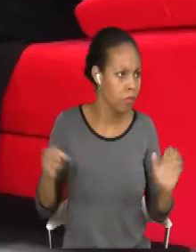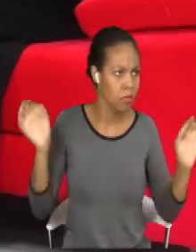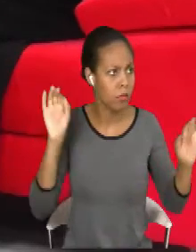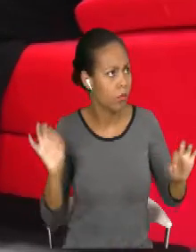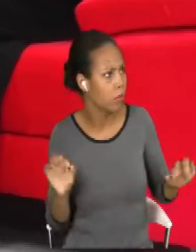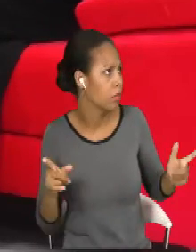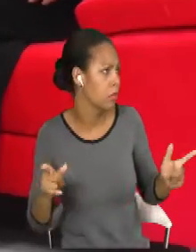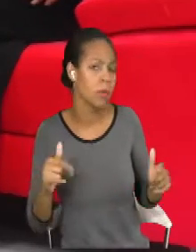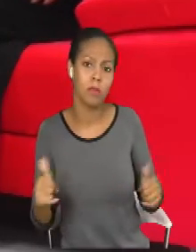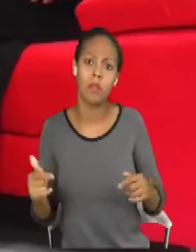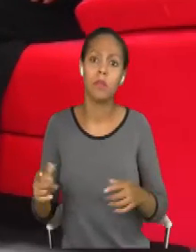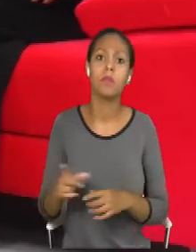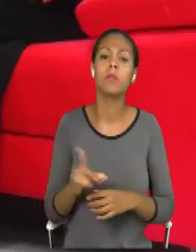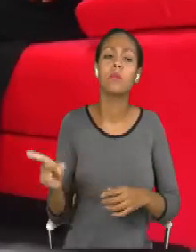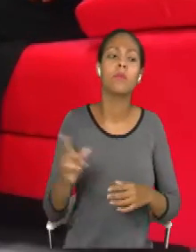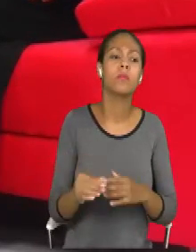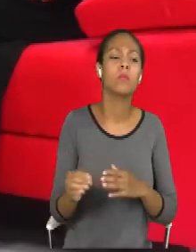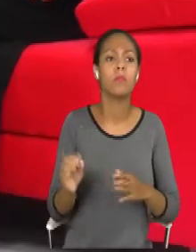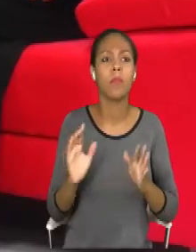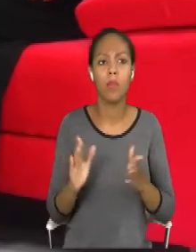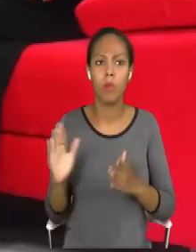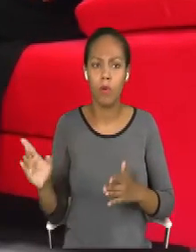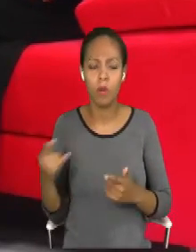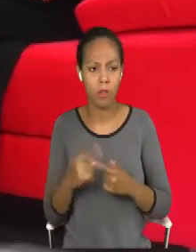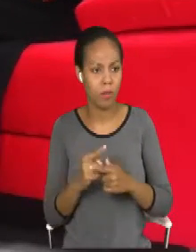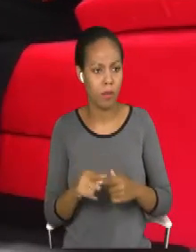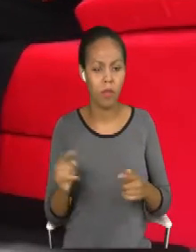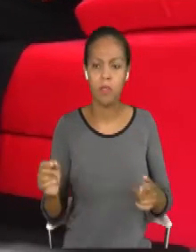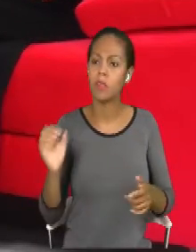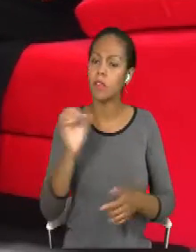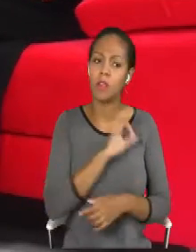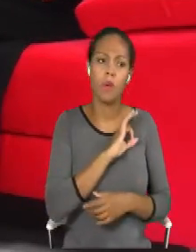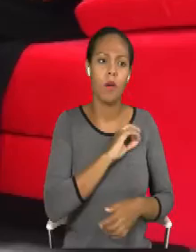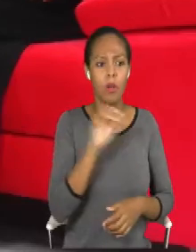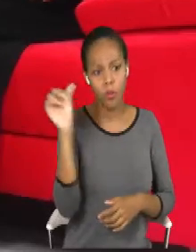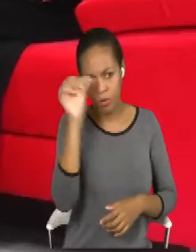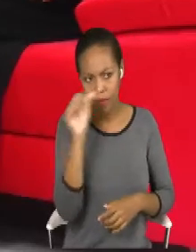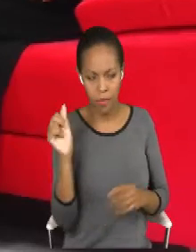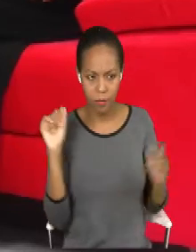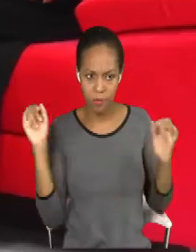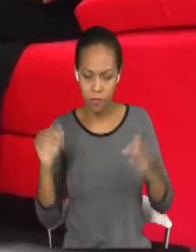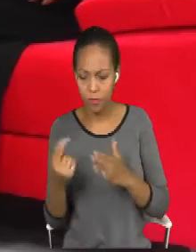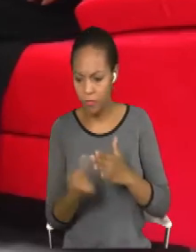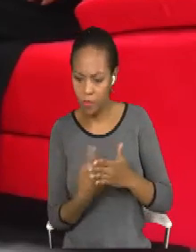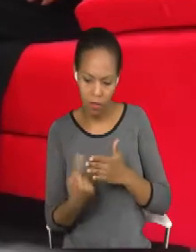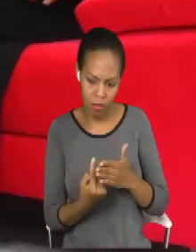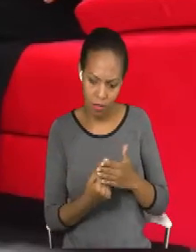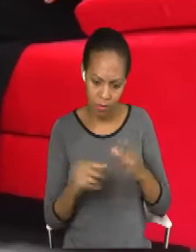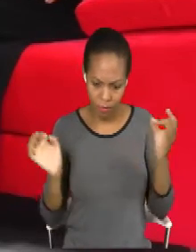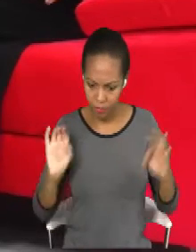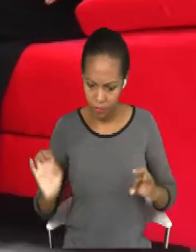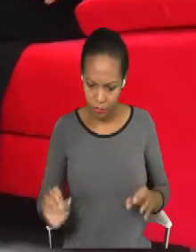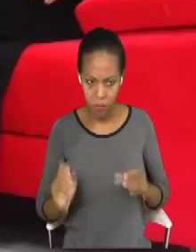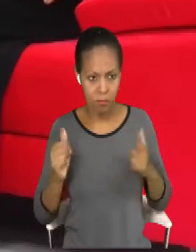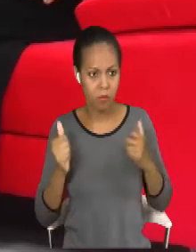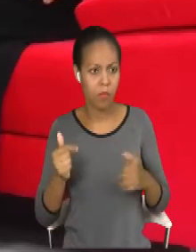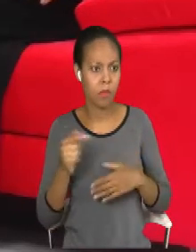la dirección, cómo está la recepción. Y nos reunimos cada sábado y cada domingo a planear para que nos salga bien, y